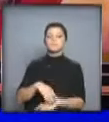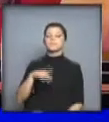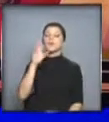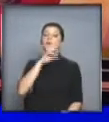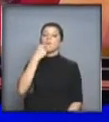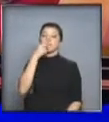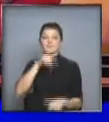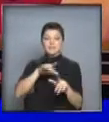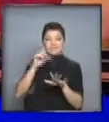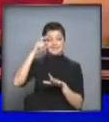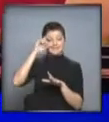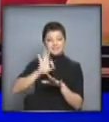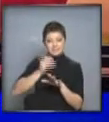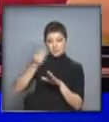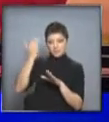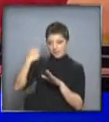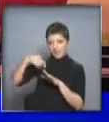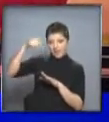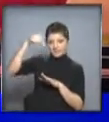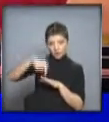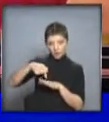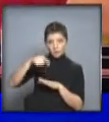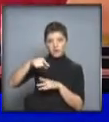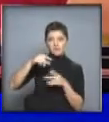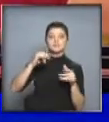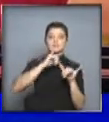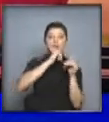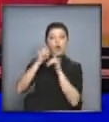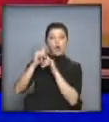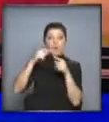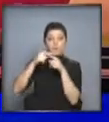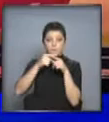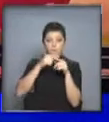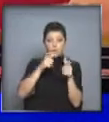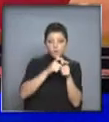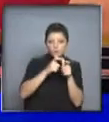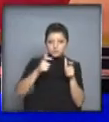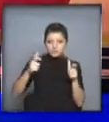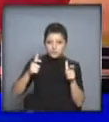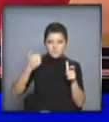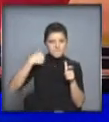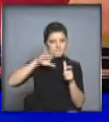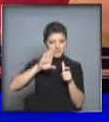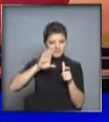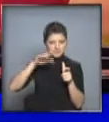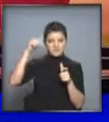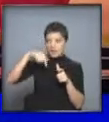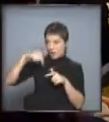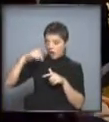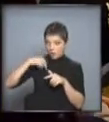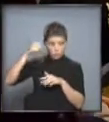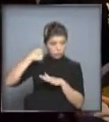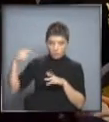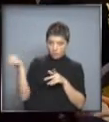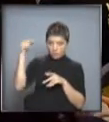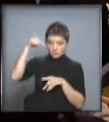de estos últimos 10 años, ha crecido mucho la militancia juvenil. De hecho, los que estamos hoy acá somos todos estudiantes secundarios que militamos